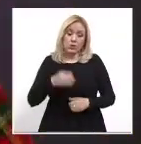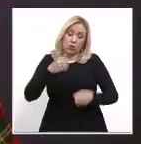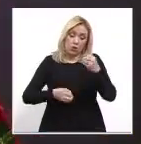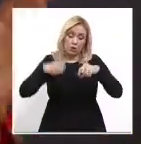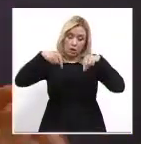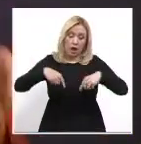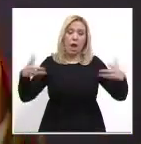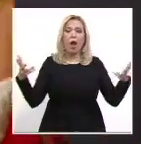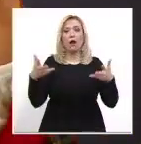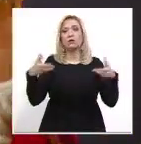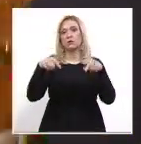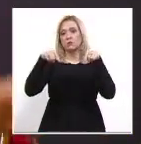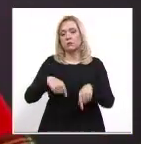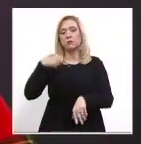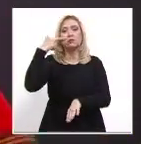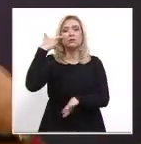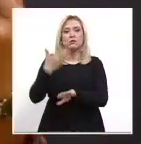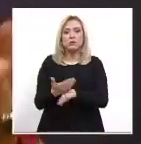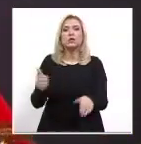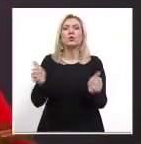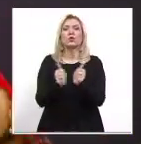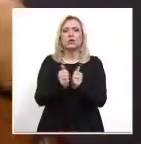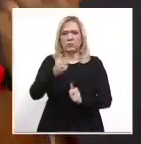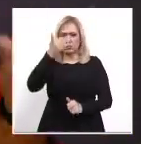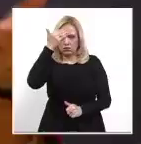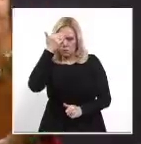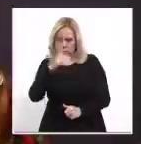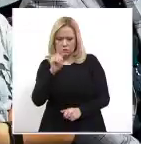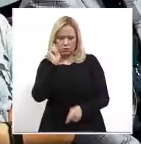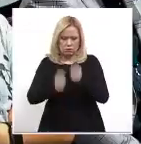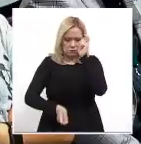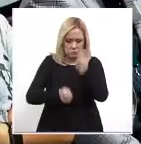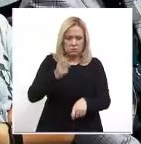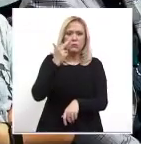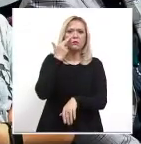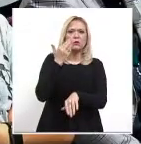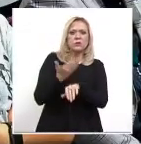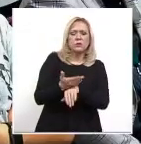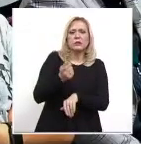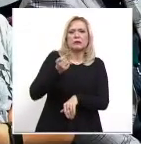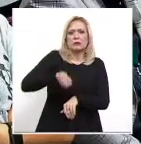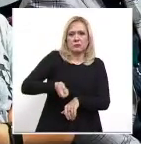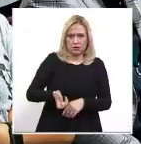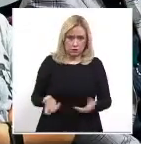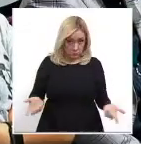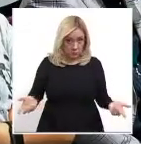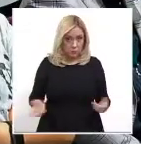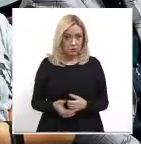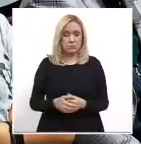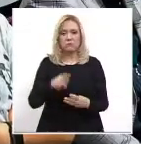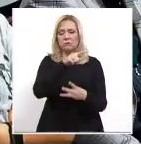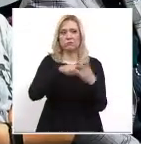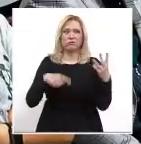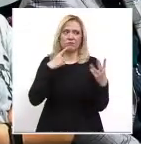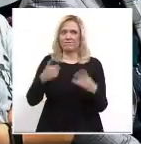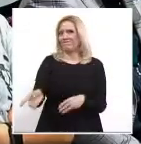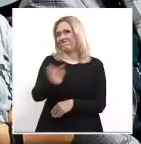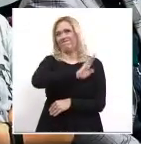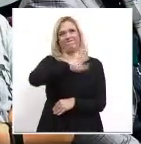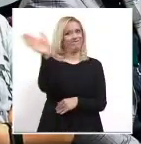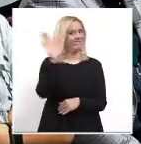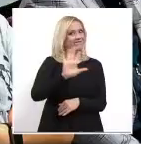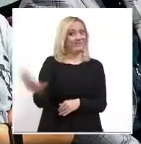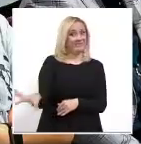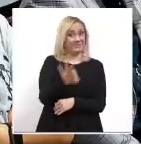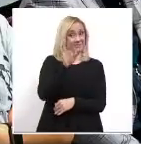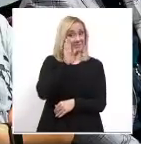lo suyo, con inteligencia, ecuanimidad, responsabilidad. Los 3 manifestaron la inconveniencia de elegir a